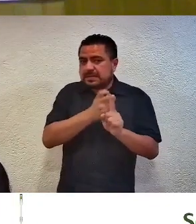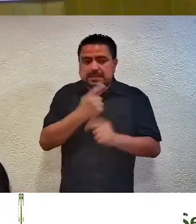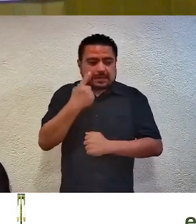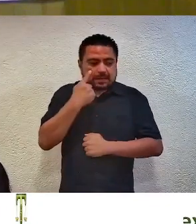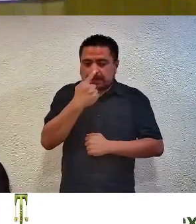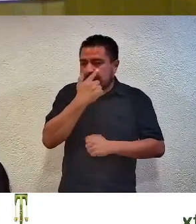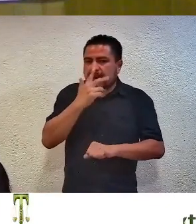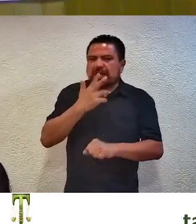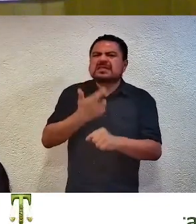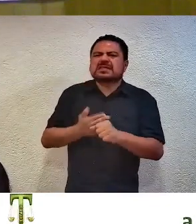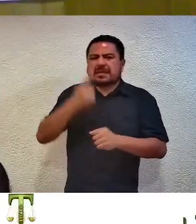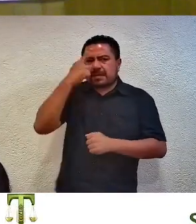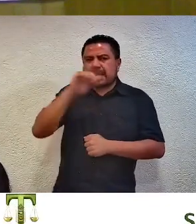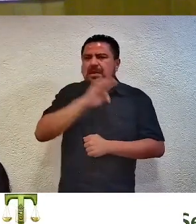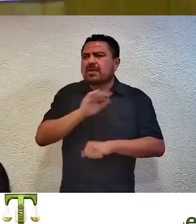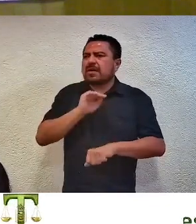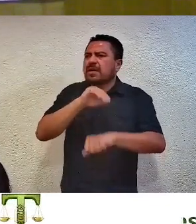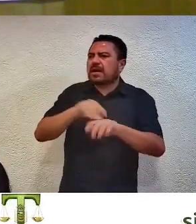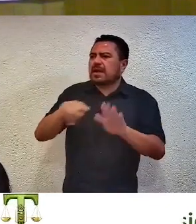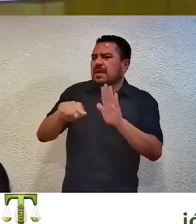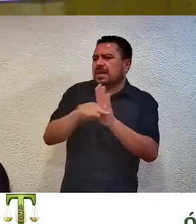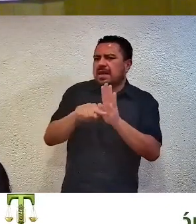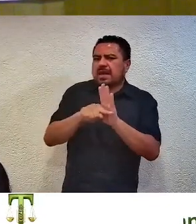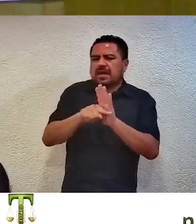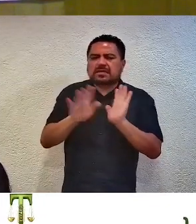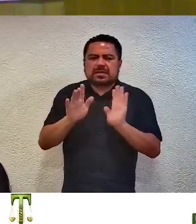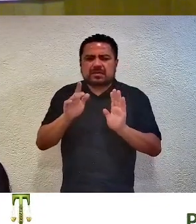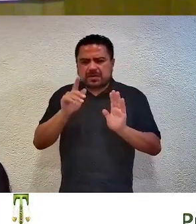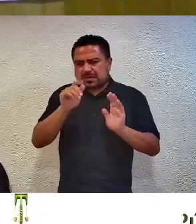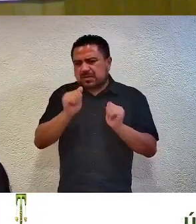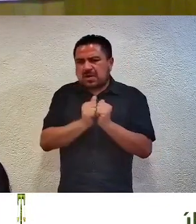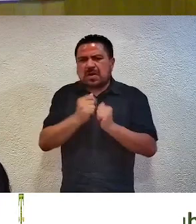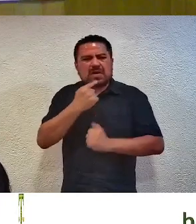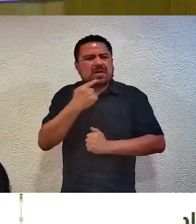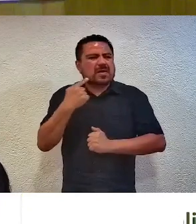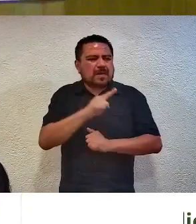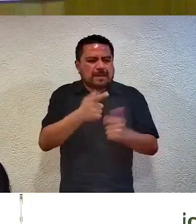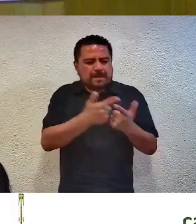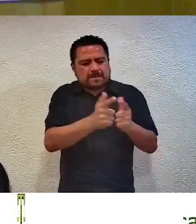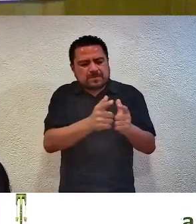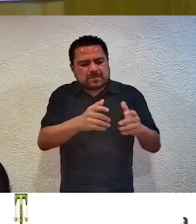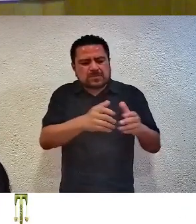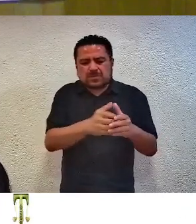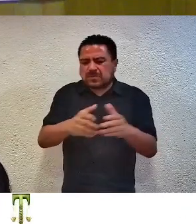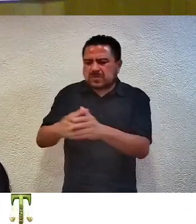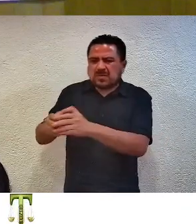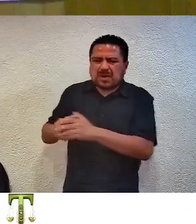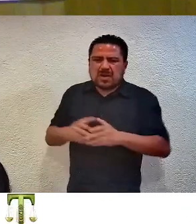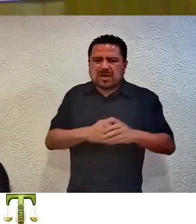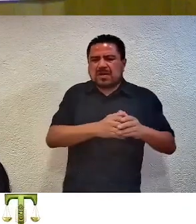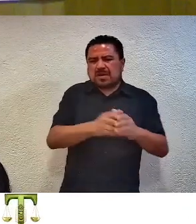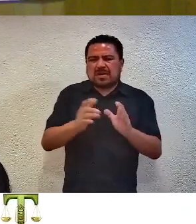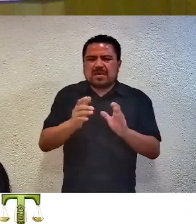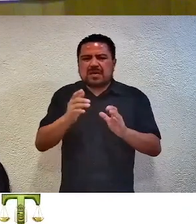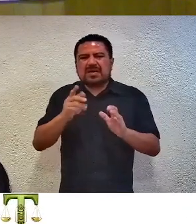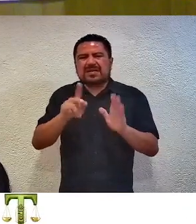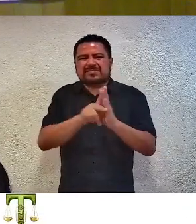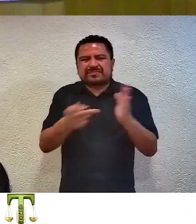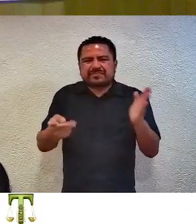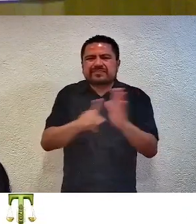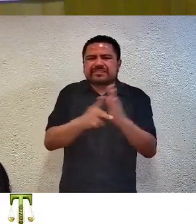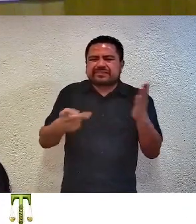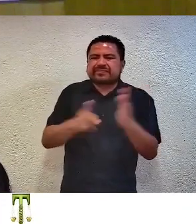autoridad responsable para justificar la negativa de la adopción de las medidas cautelares por un bloque de las expresiones vertidas en diversas notas